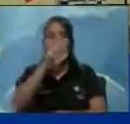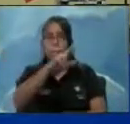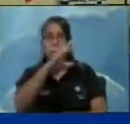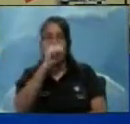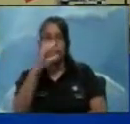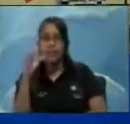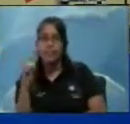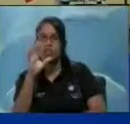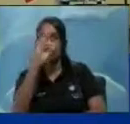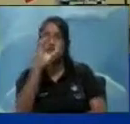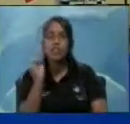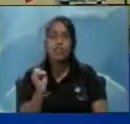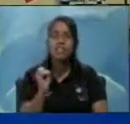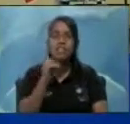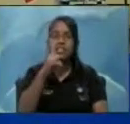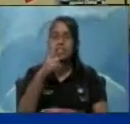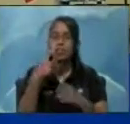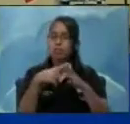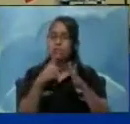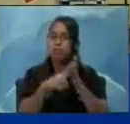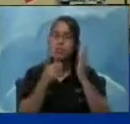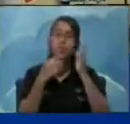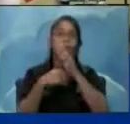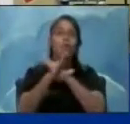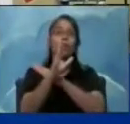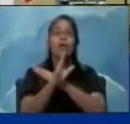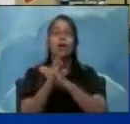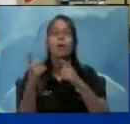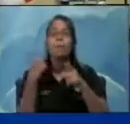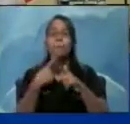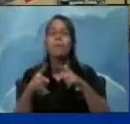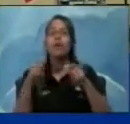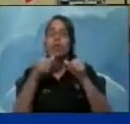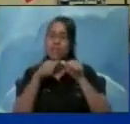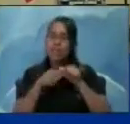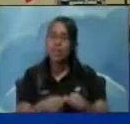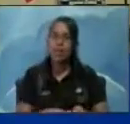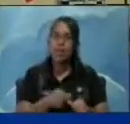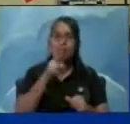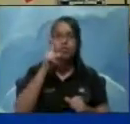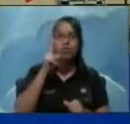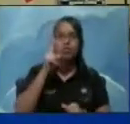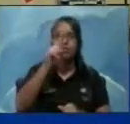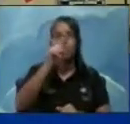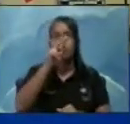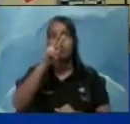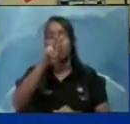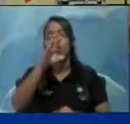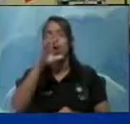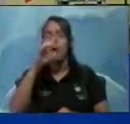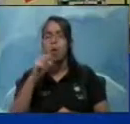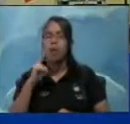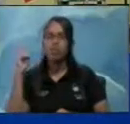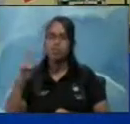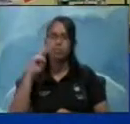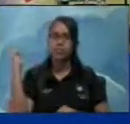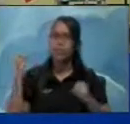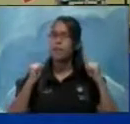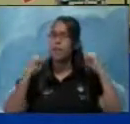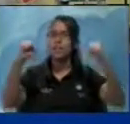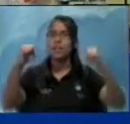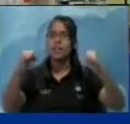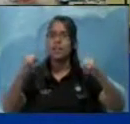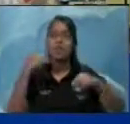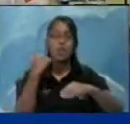380 inconstantes se fueron pero quedaron 100 valientes